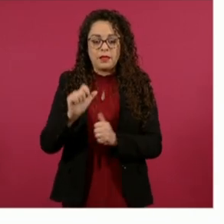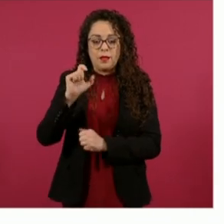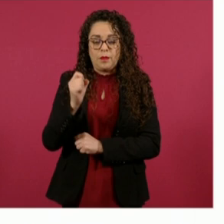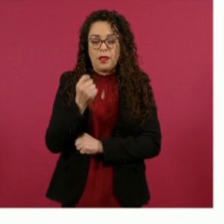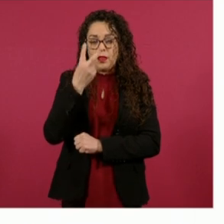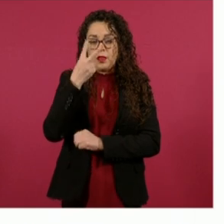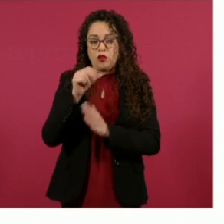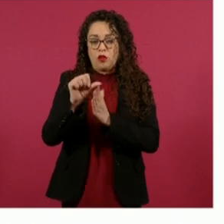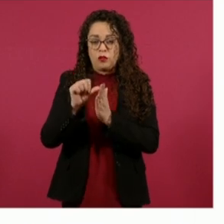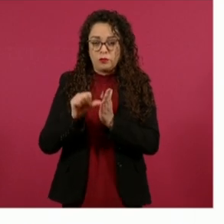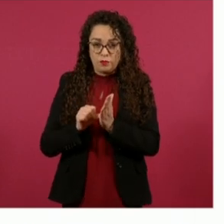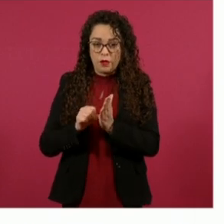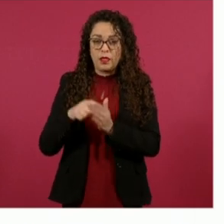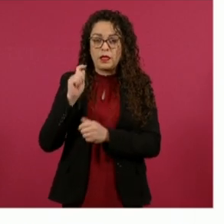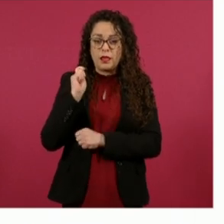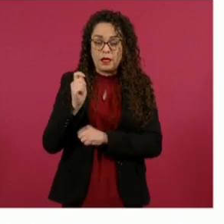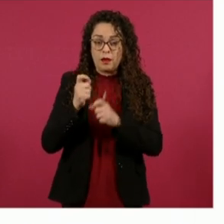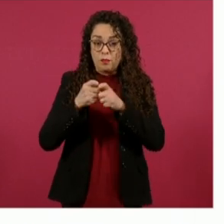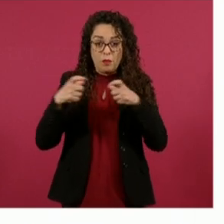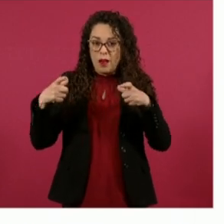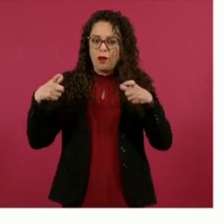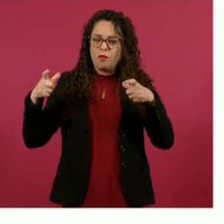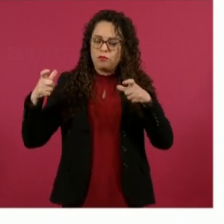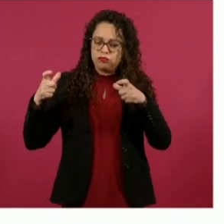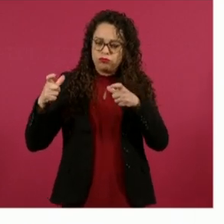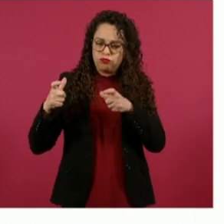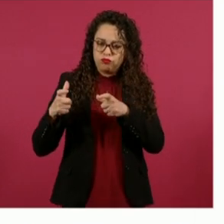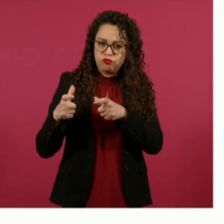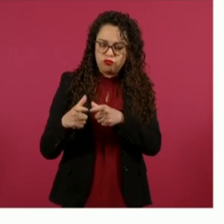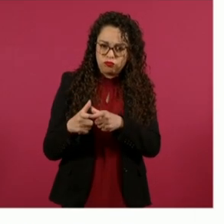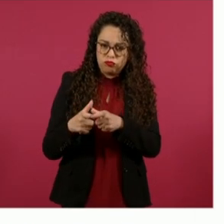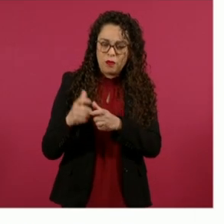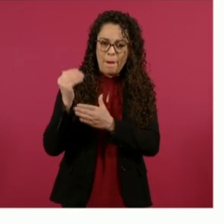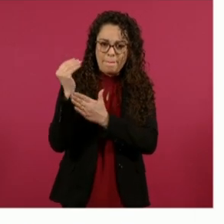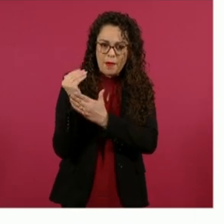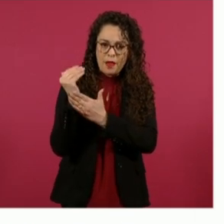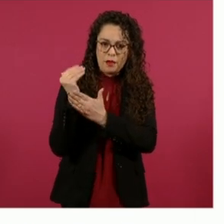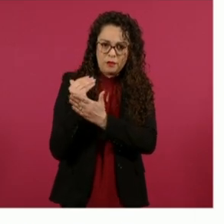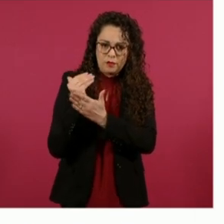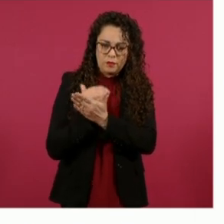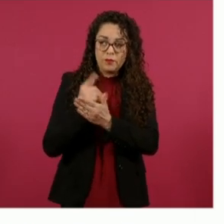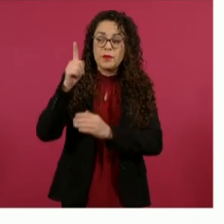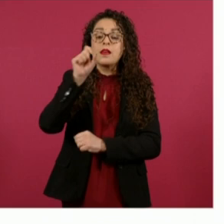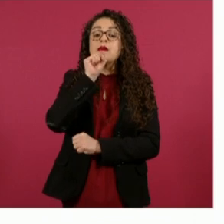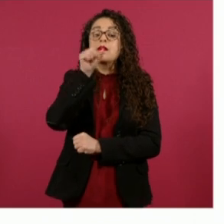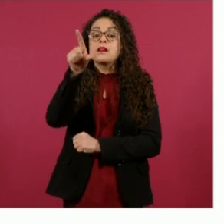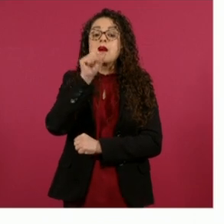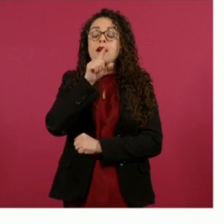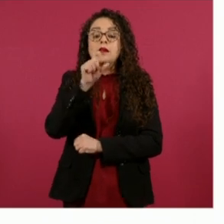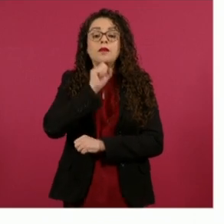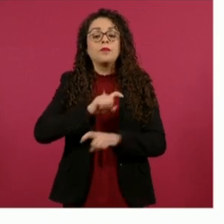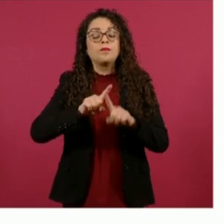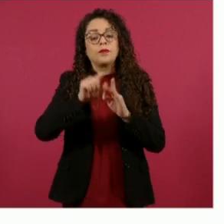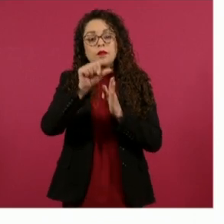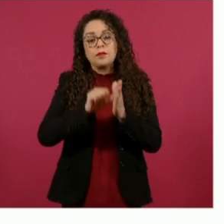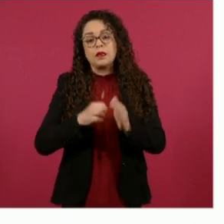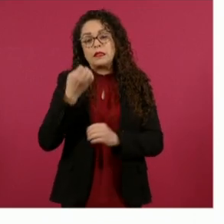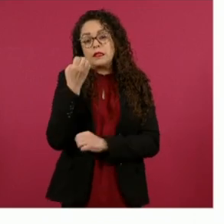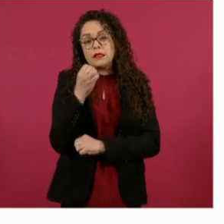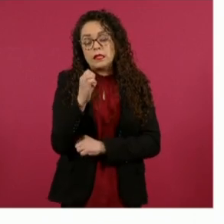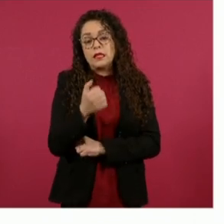a la baja. Adelante. En el estado de Jalisco, también en enero hubo 6 homicidios